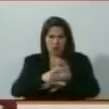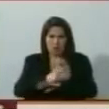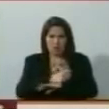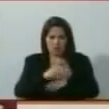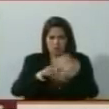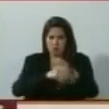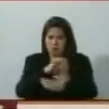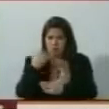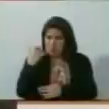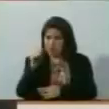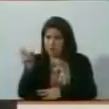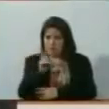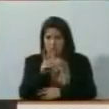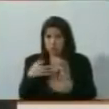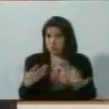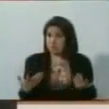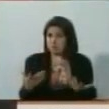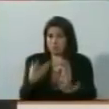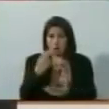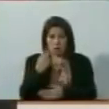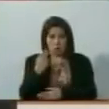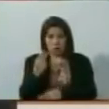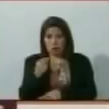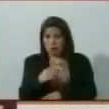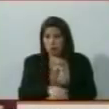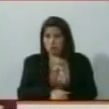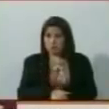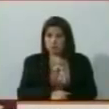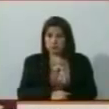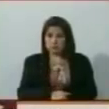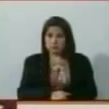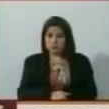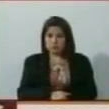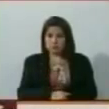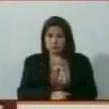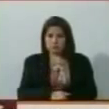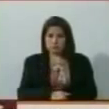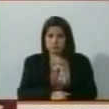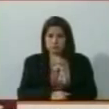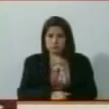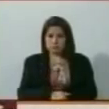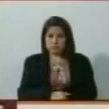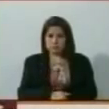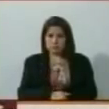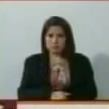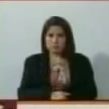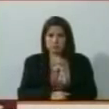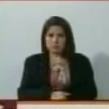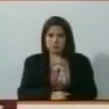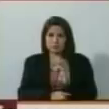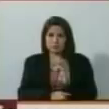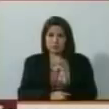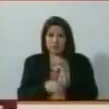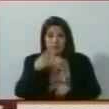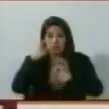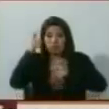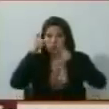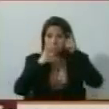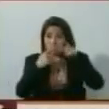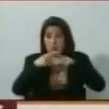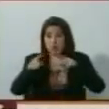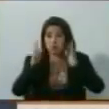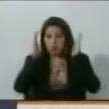hay aquí en Venezuela? No, estaríamos avanzando con las instrucciones del comandante Hugo Chávez. Ah, pero entonces hay que atender otras